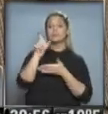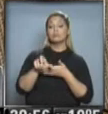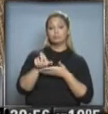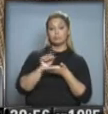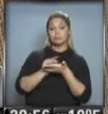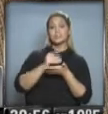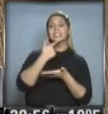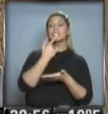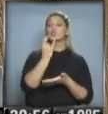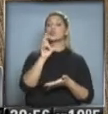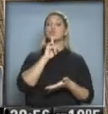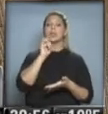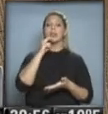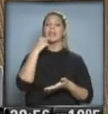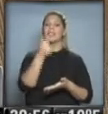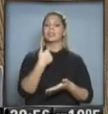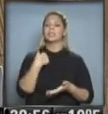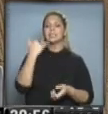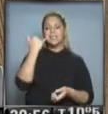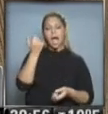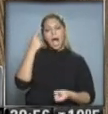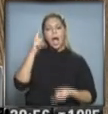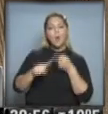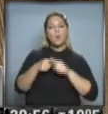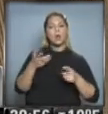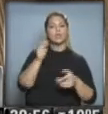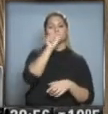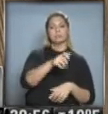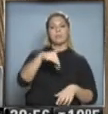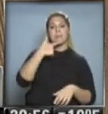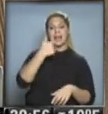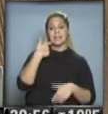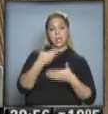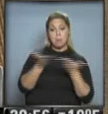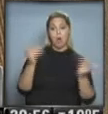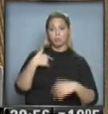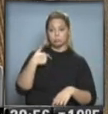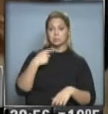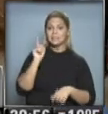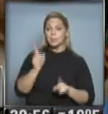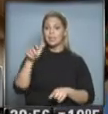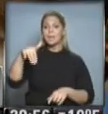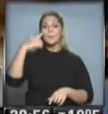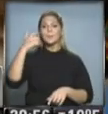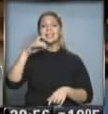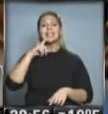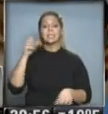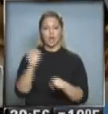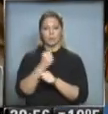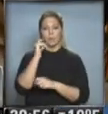sturzenegger blanqueo un acuerdo con masa y abiertamente lo confirmo gabriela micheti